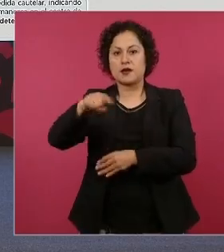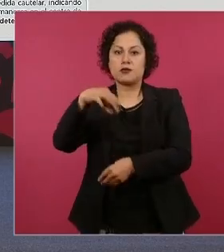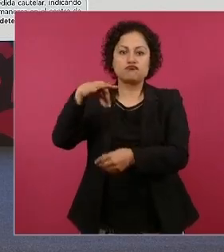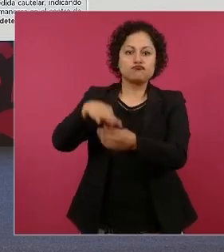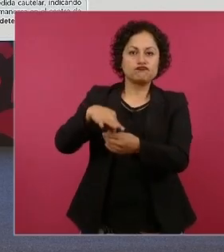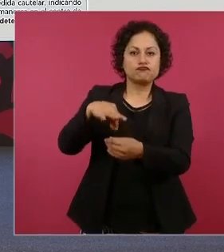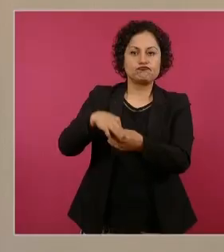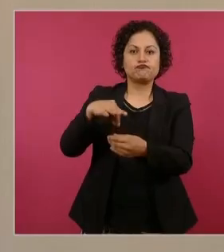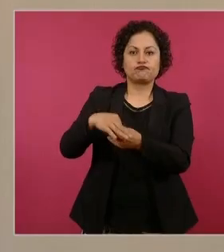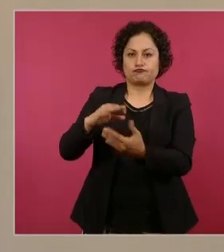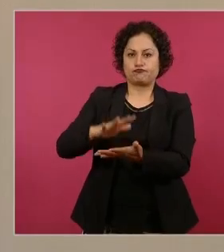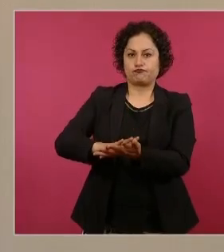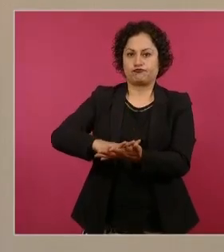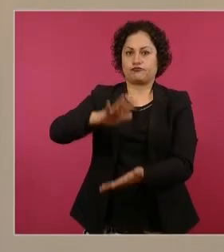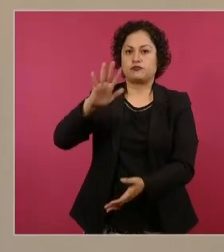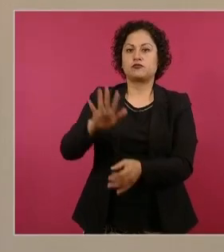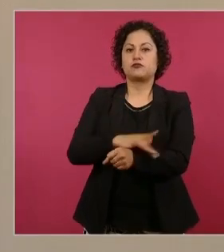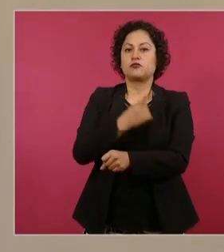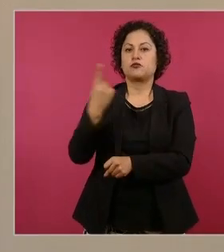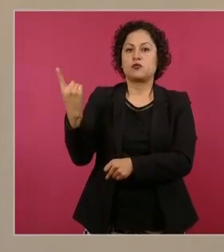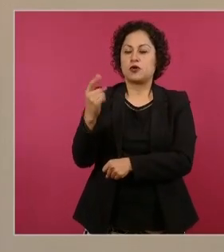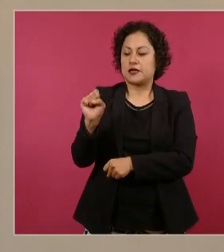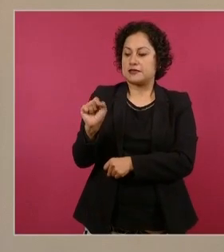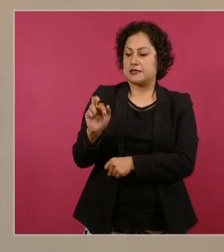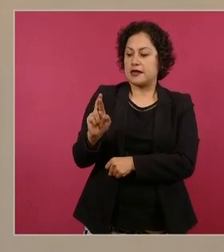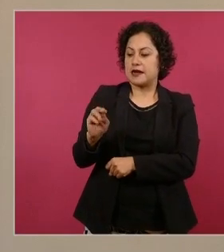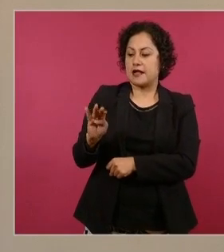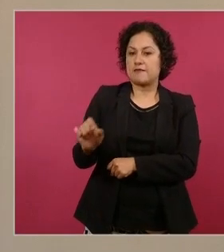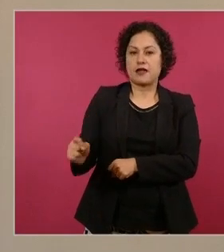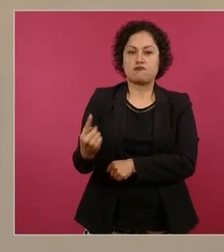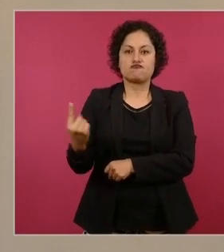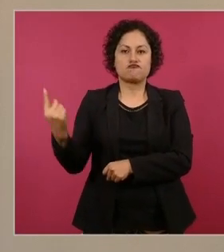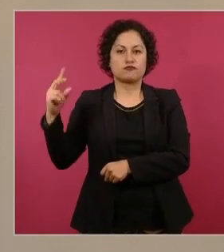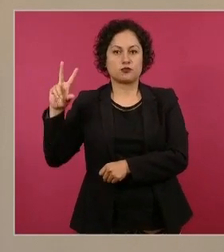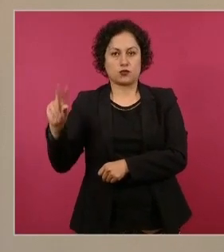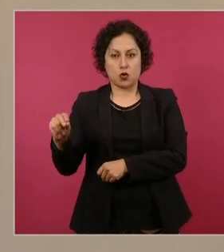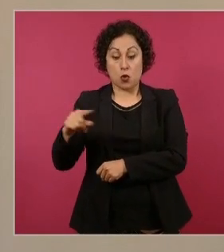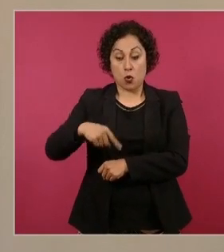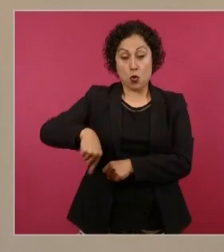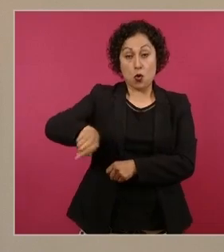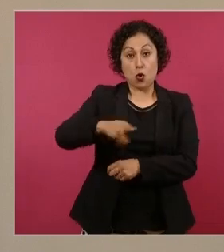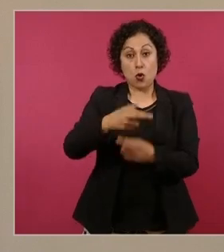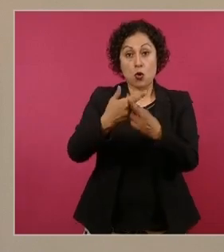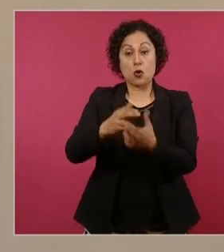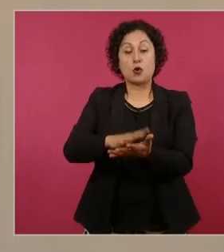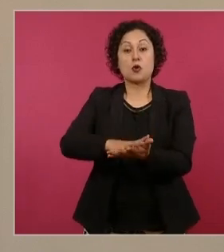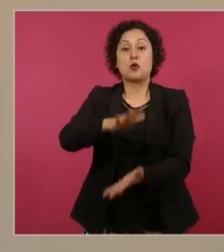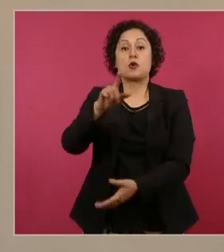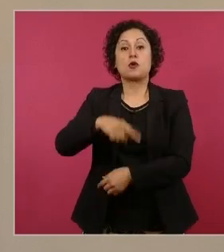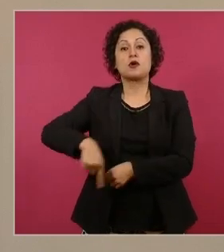votos, ya que Sarabia Asensio votó en contra, concedió